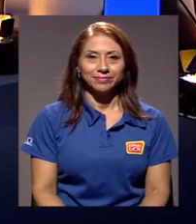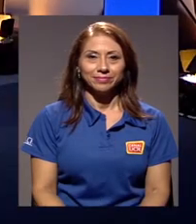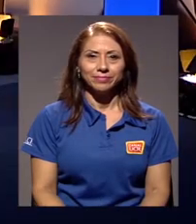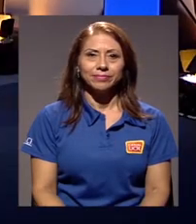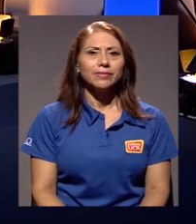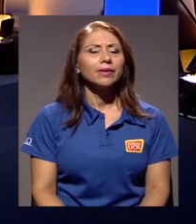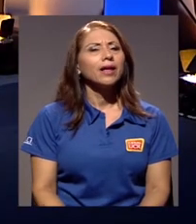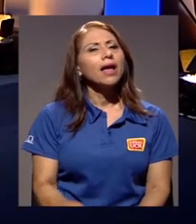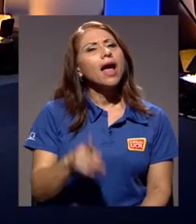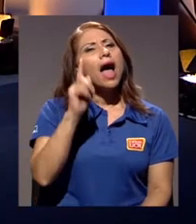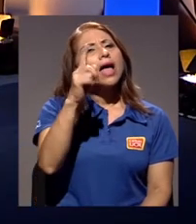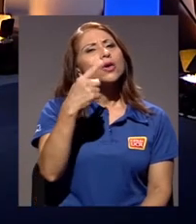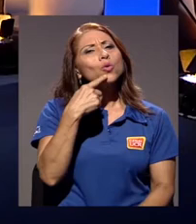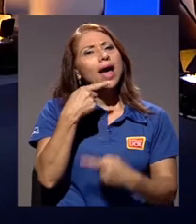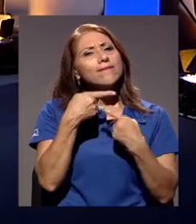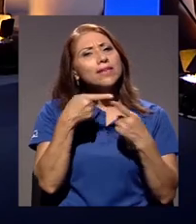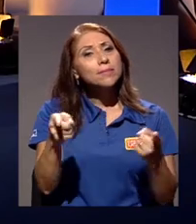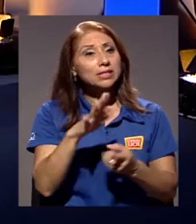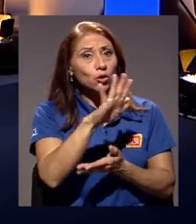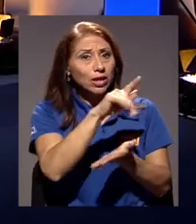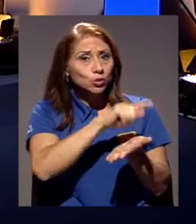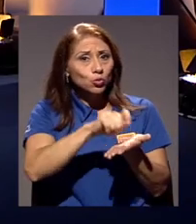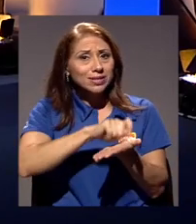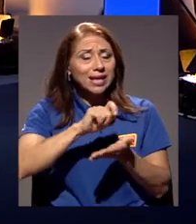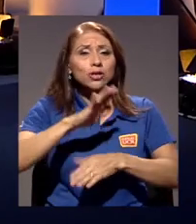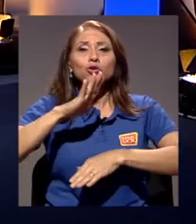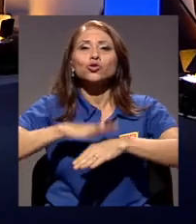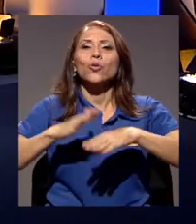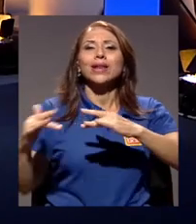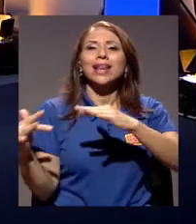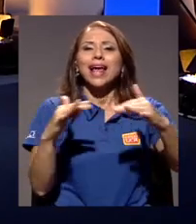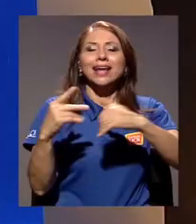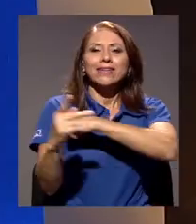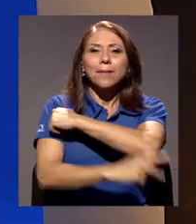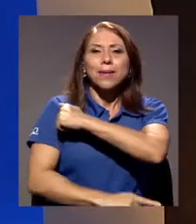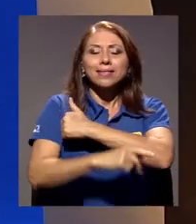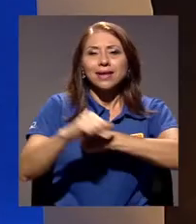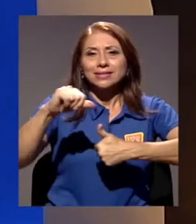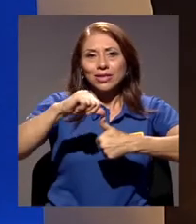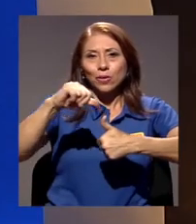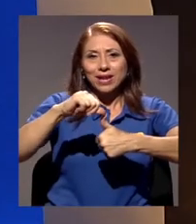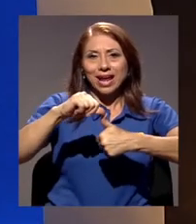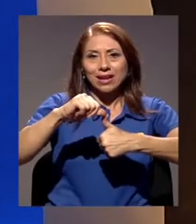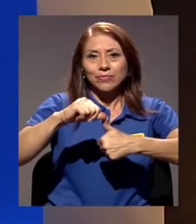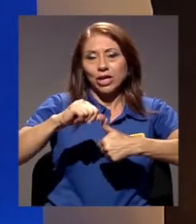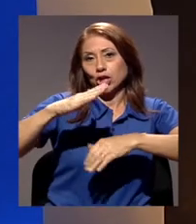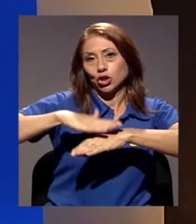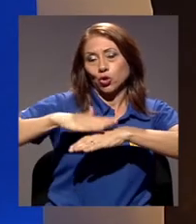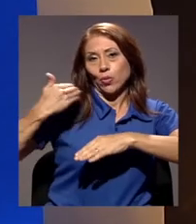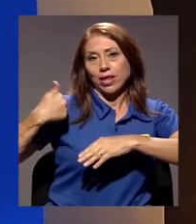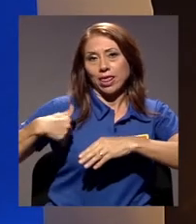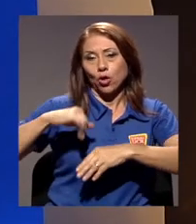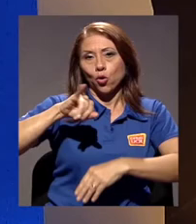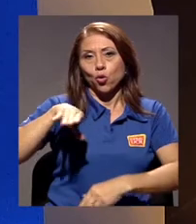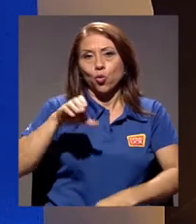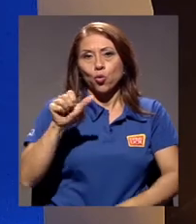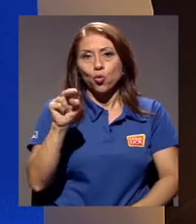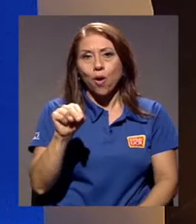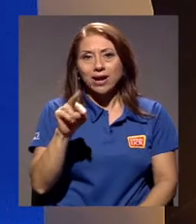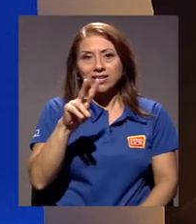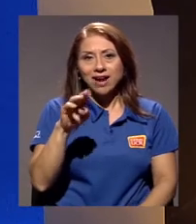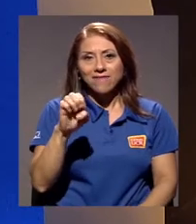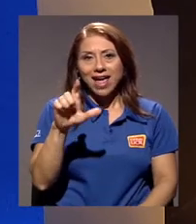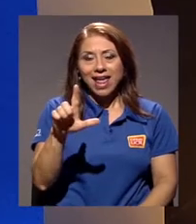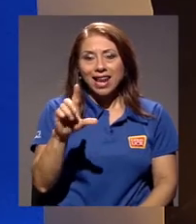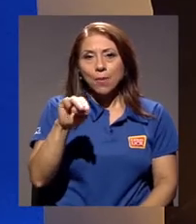hay una afirmación en su ensayo sobre la guerra patria centroamericana y sobre don juan rafael mora que llama